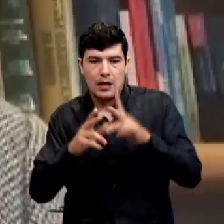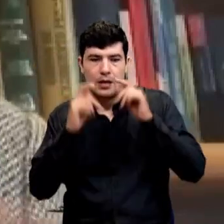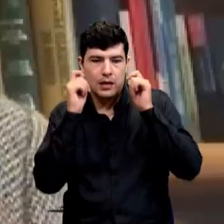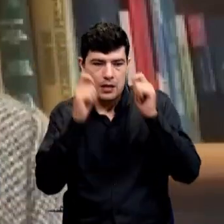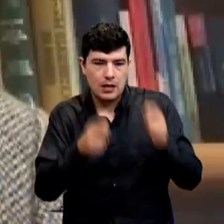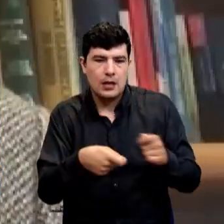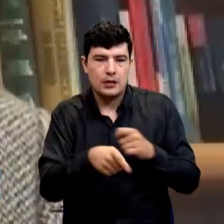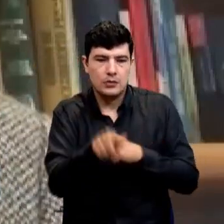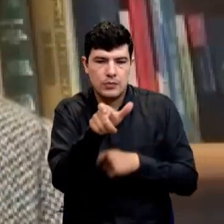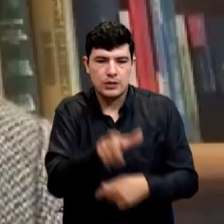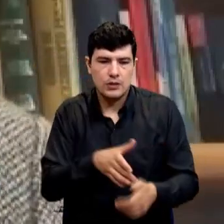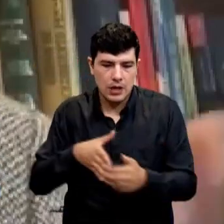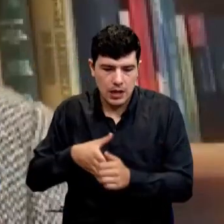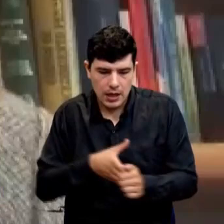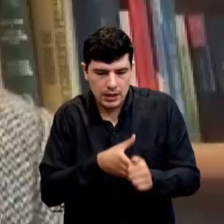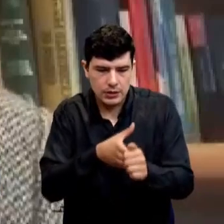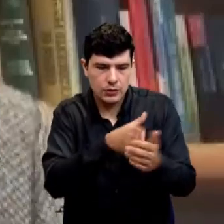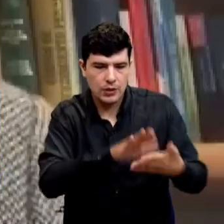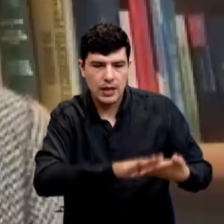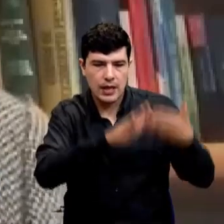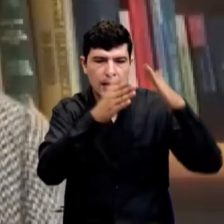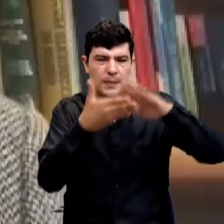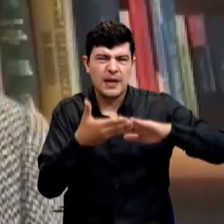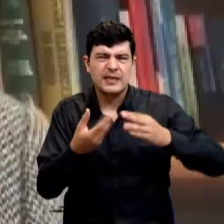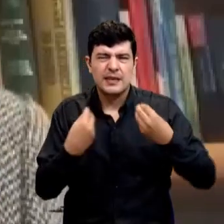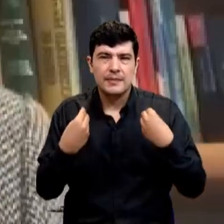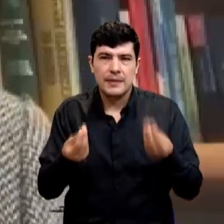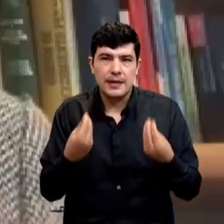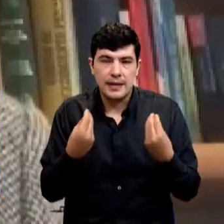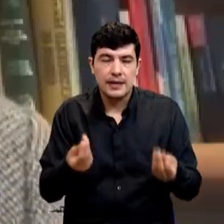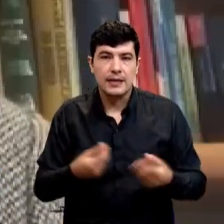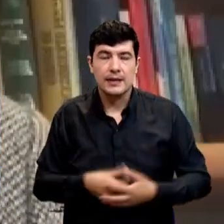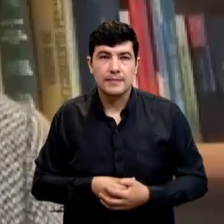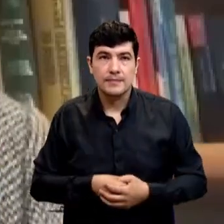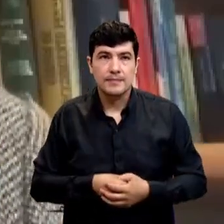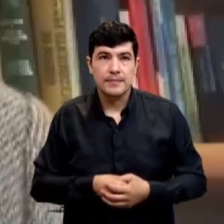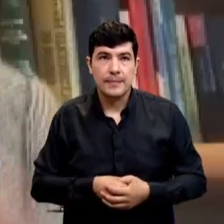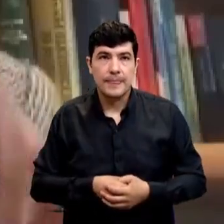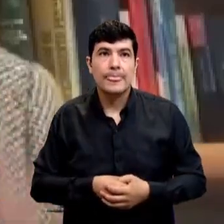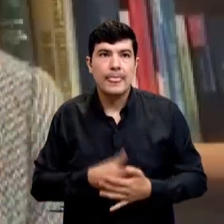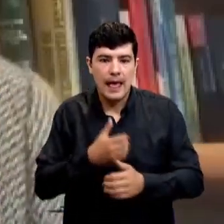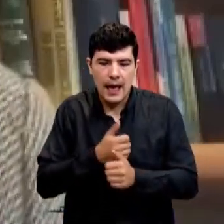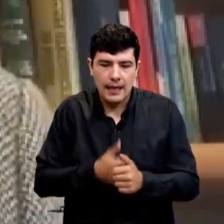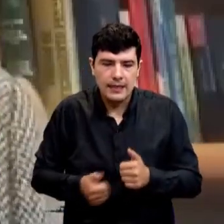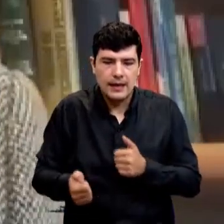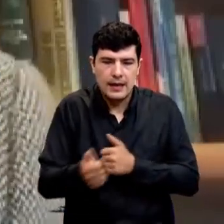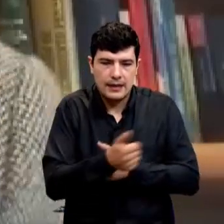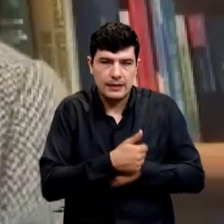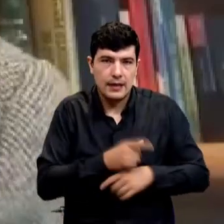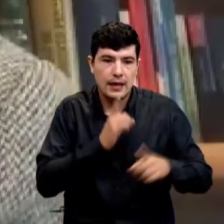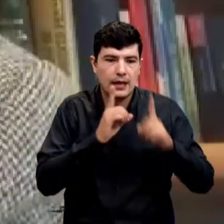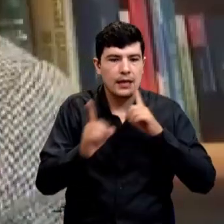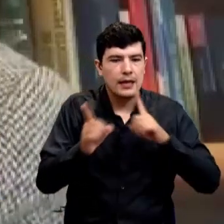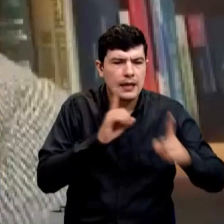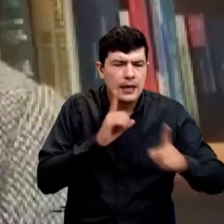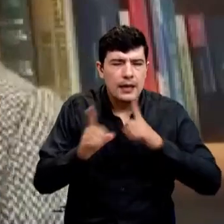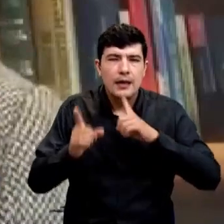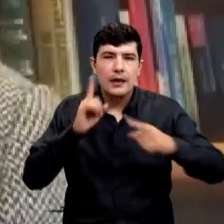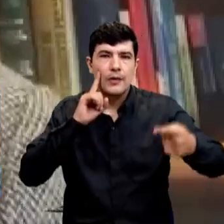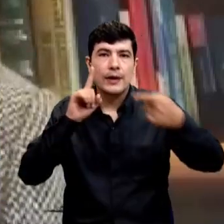designado como gestor de paz. ¿Para qué? Para que adelante las conversaciones con miras a